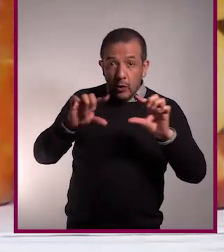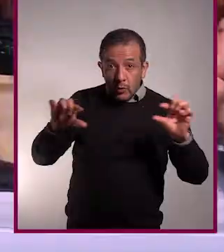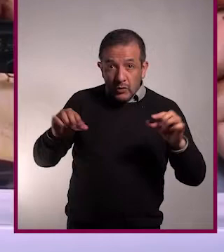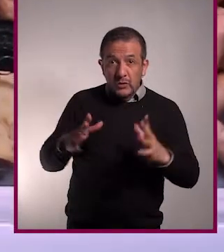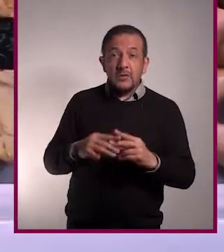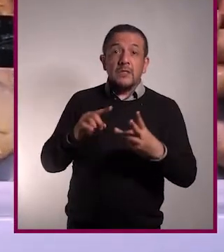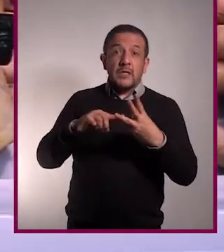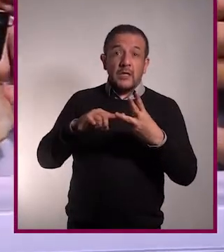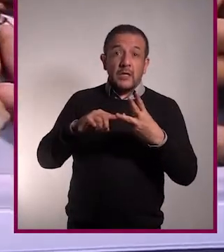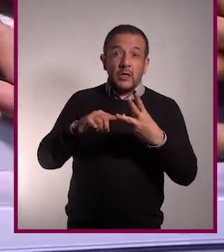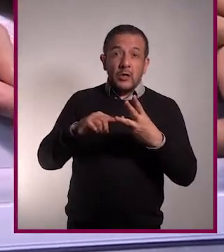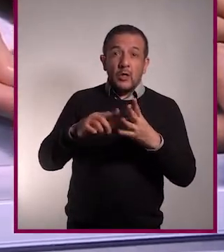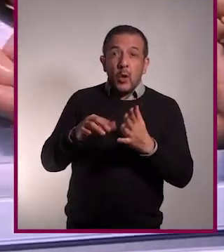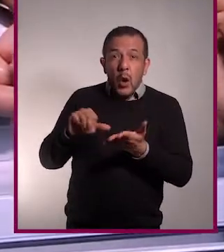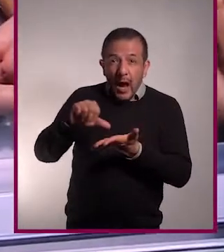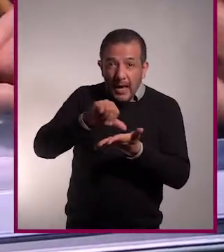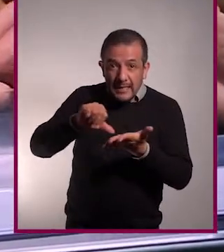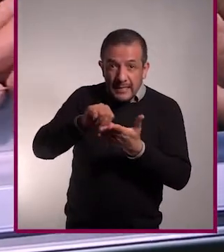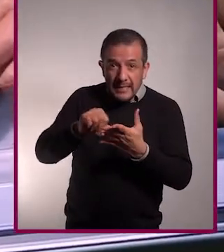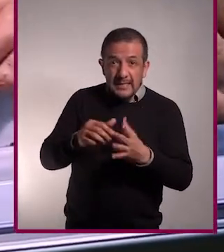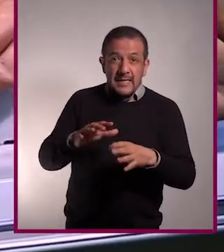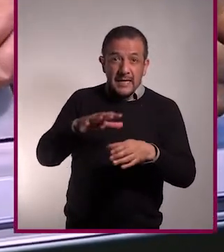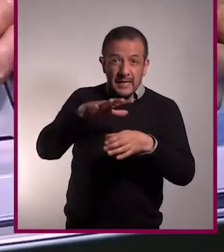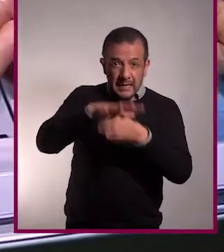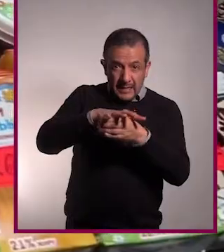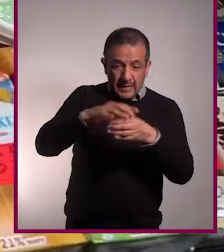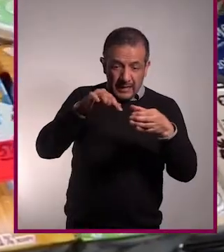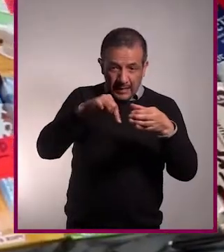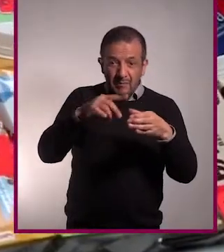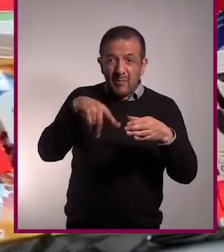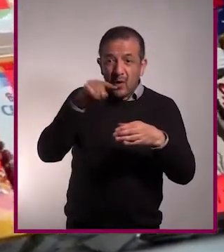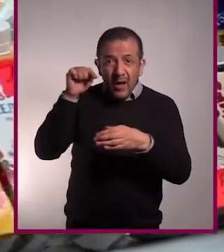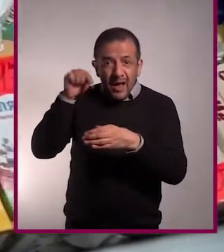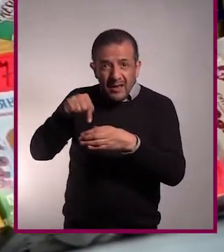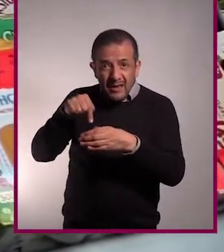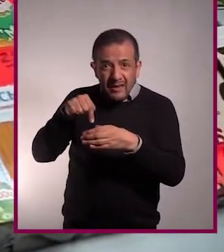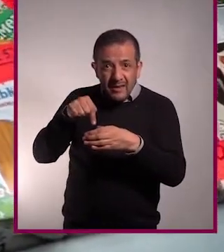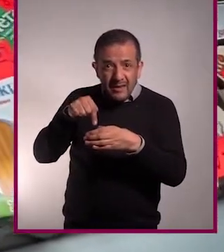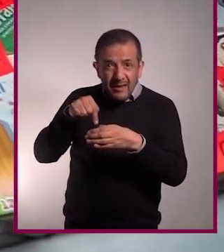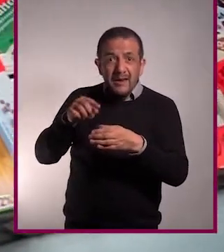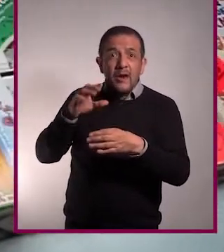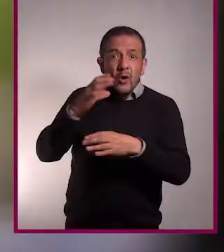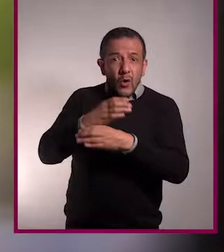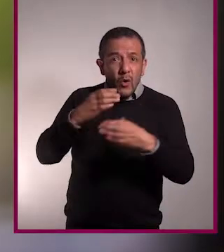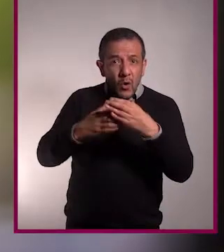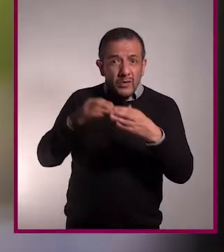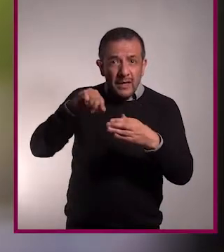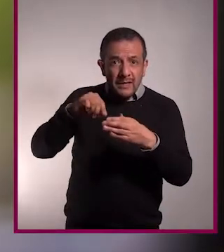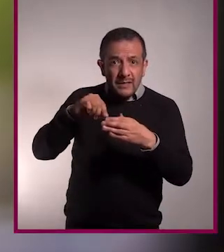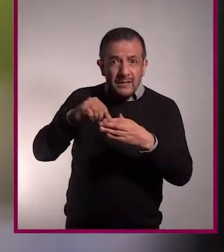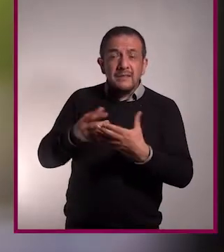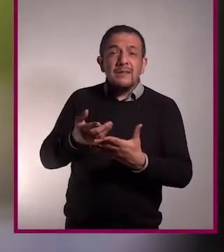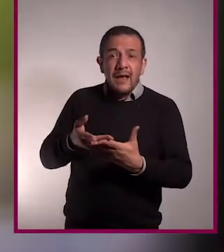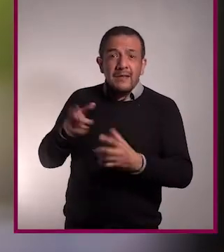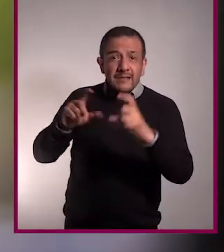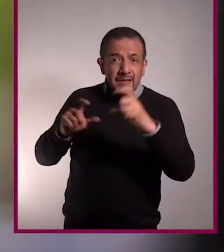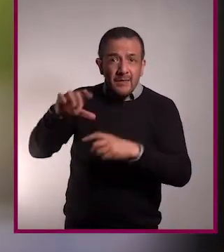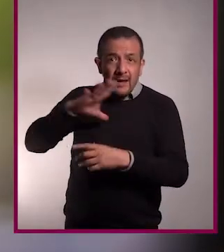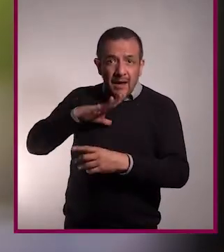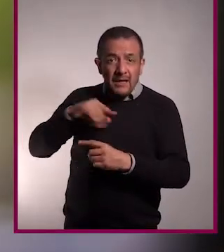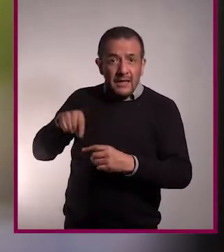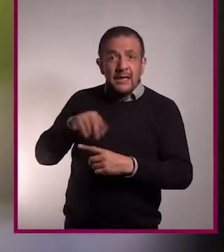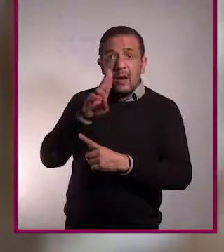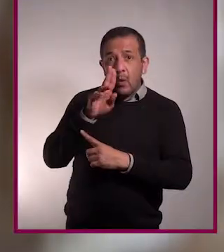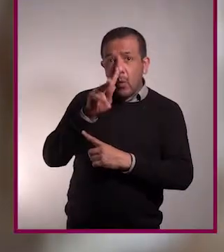tocino ahumado. Y en términos generales, los alimentos procesados mantienen su esencia, pero ya no se consideran naturales porque las sustancias añadidas alteraron